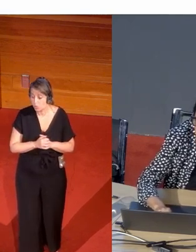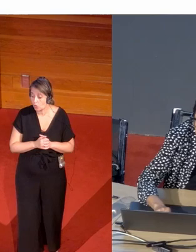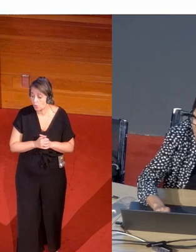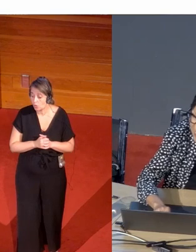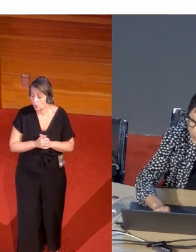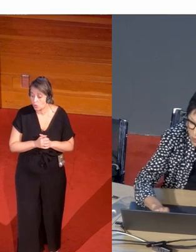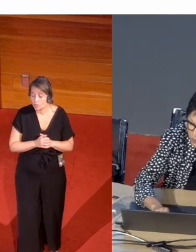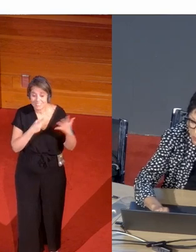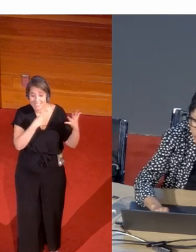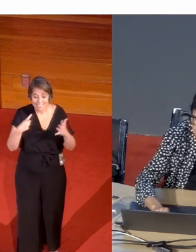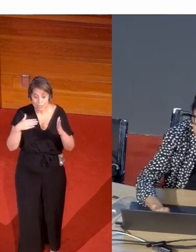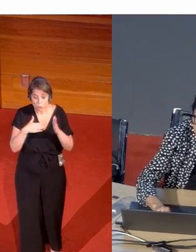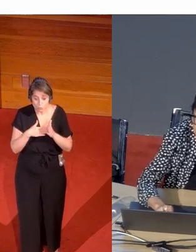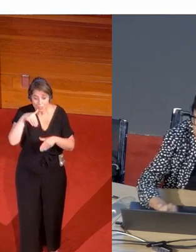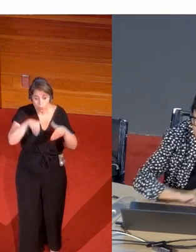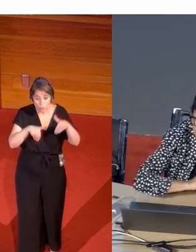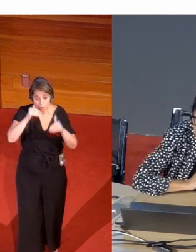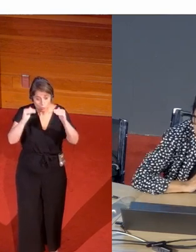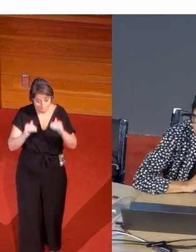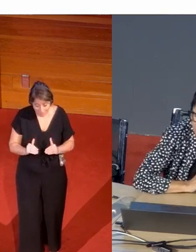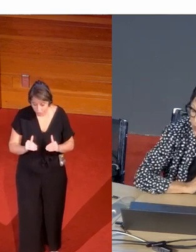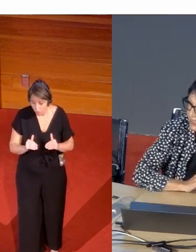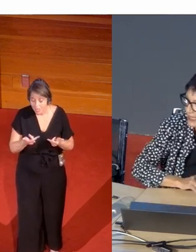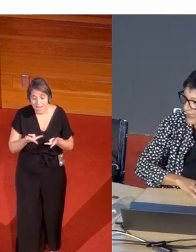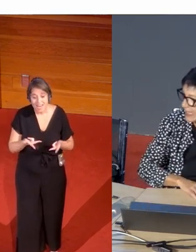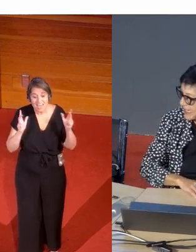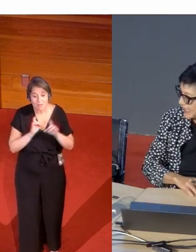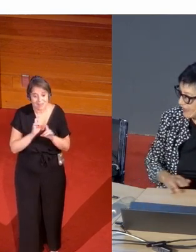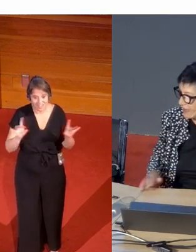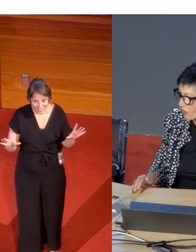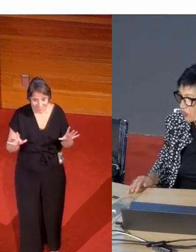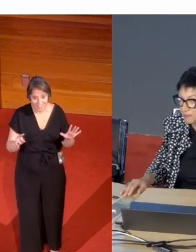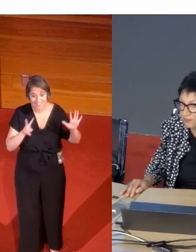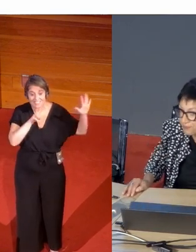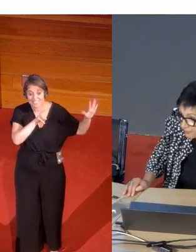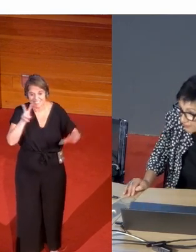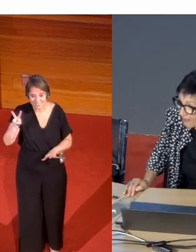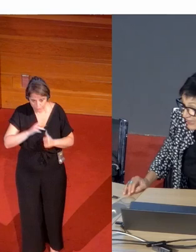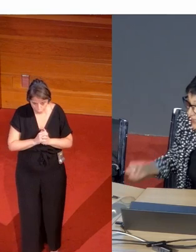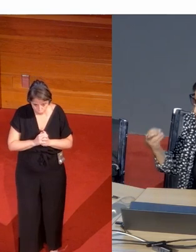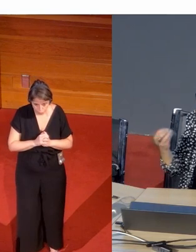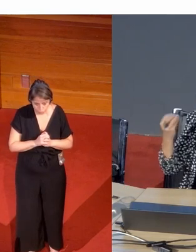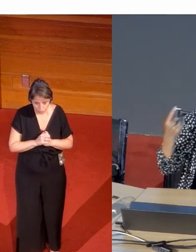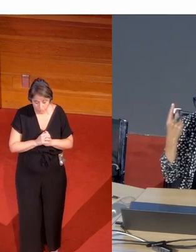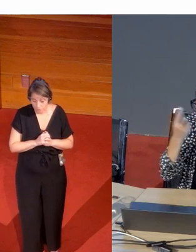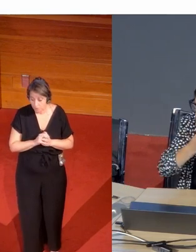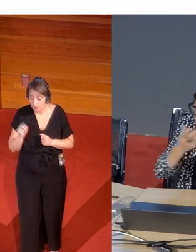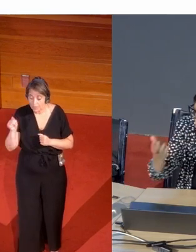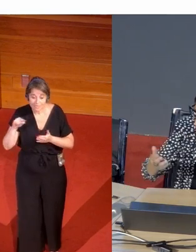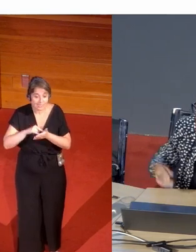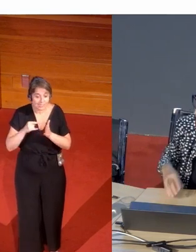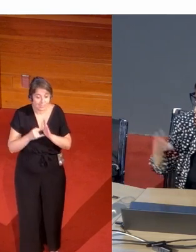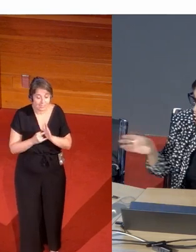millón con 600.000 votos menos los liberal demócratas tienen 72 que ese es el sistema de